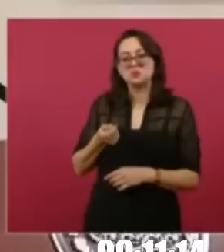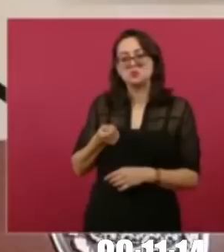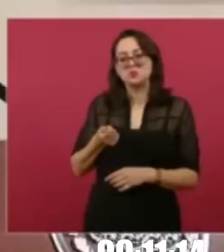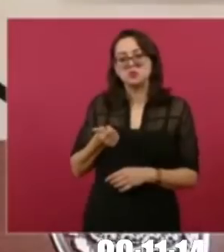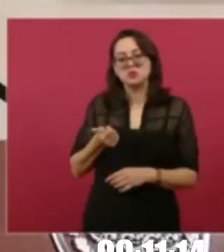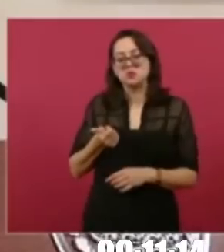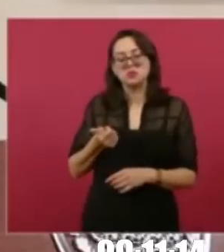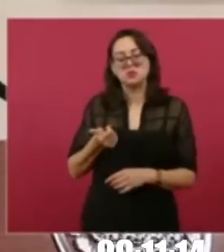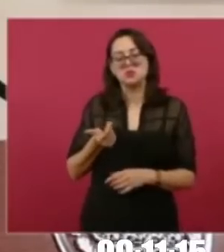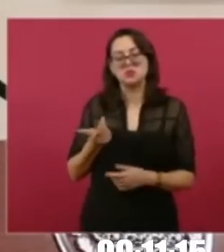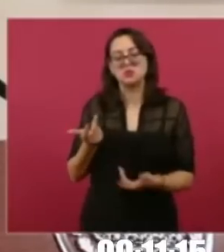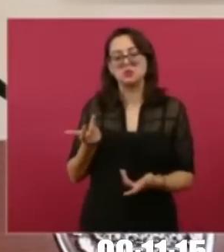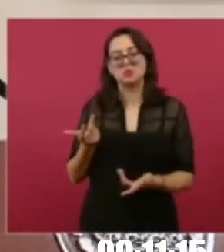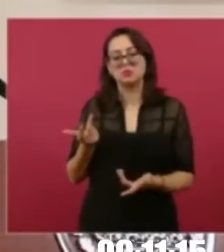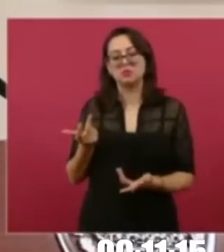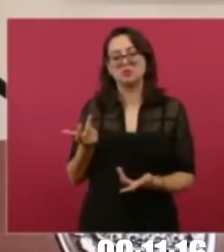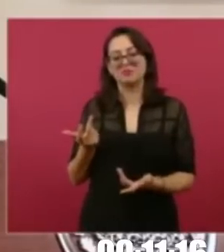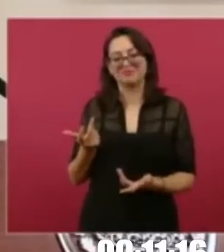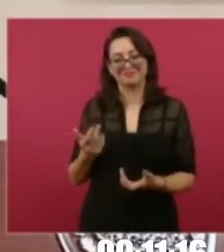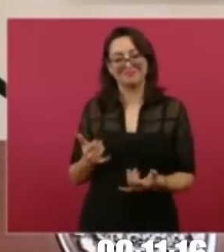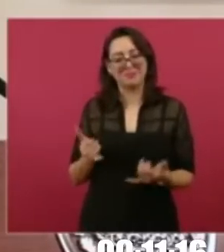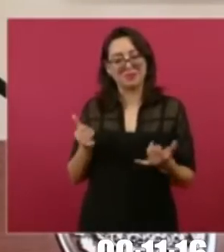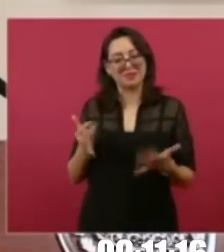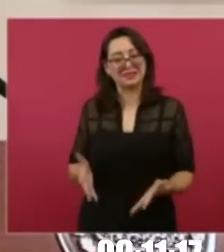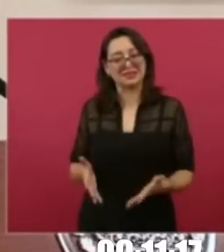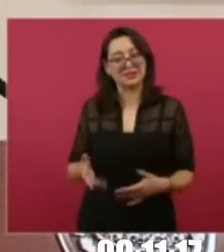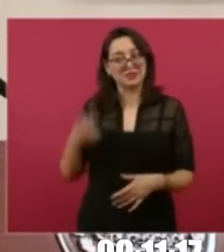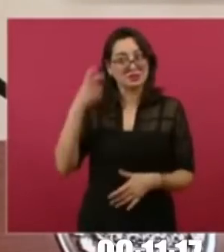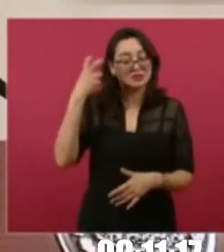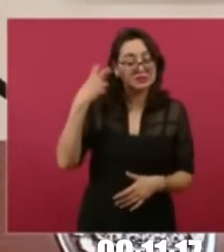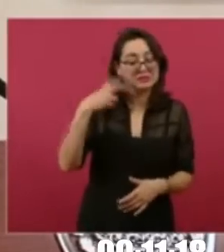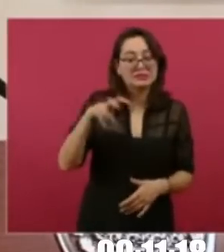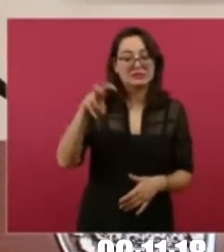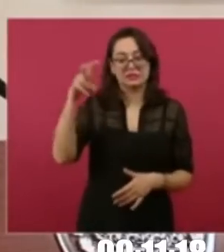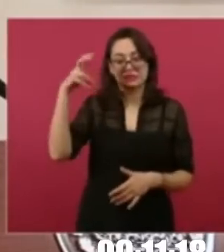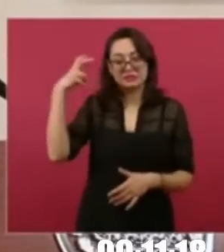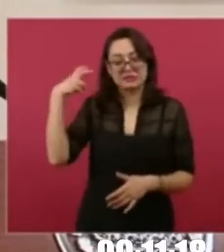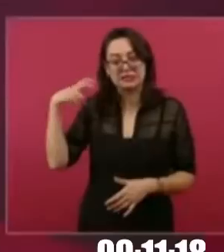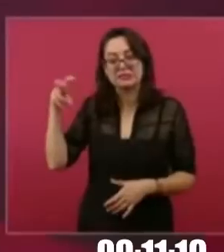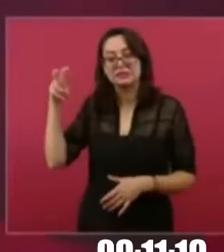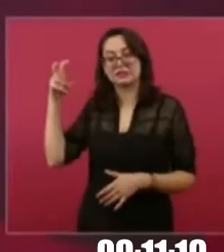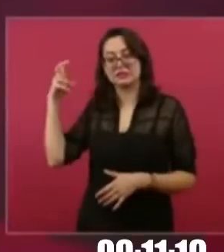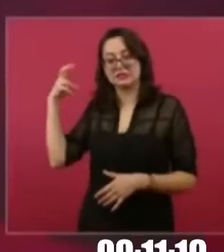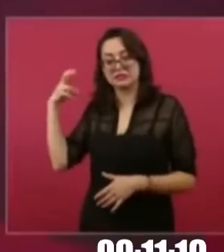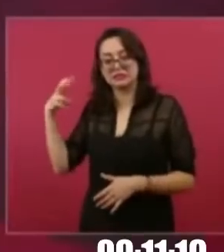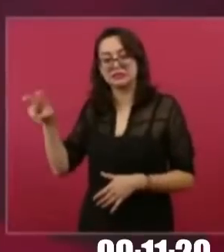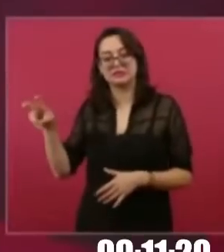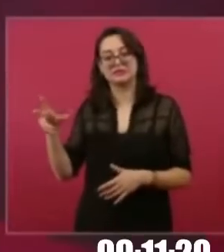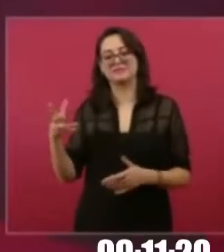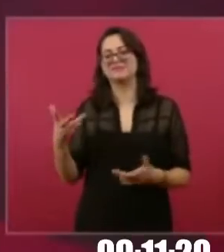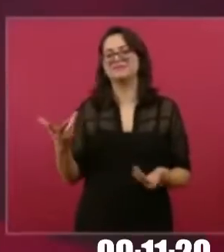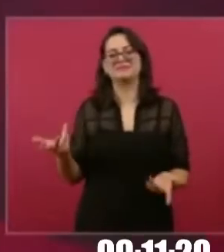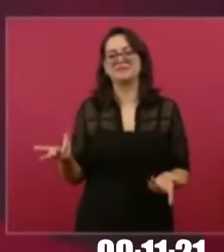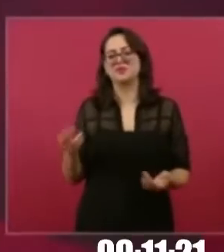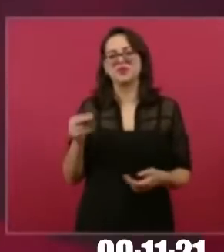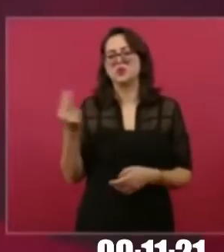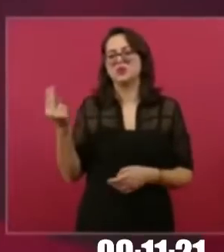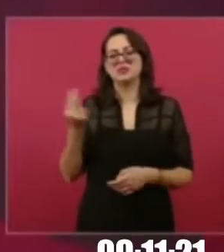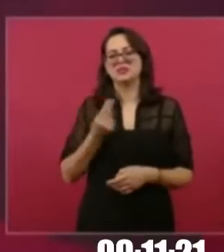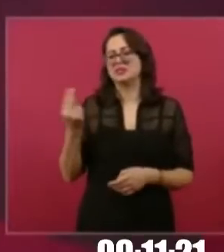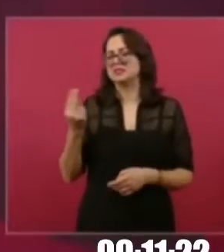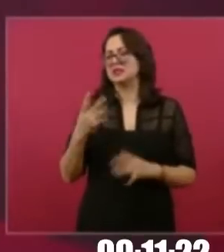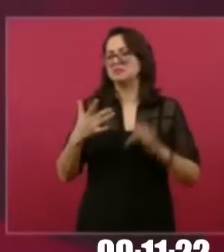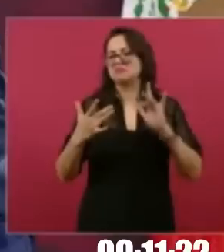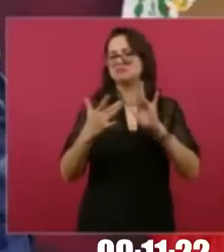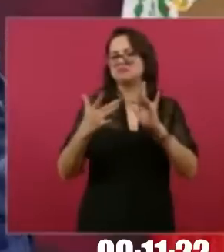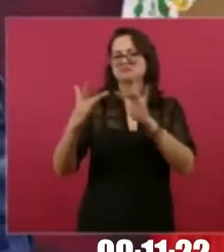es pesado y además llevamos muy buena relación con todos los